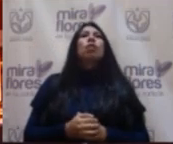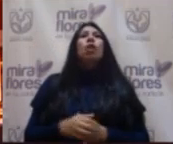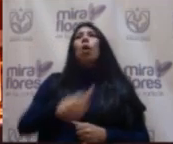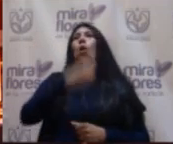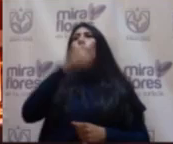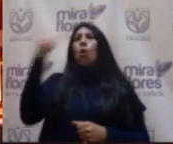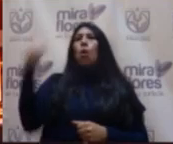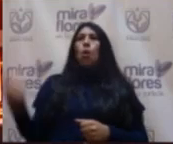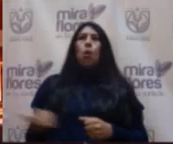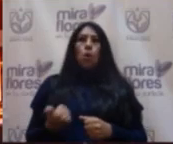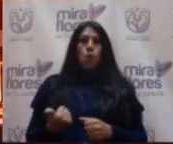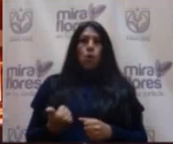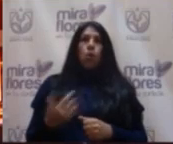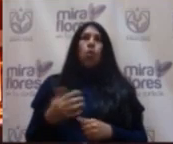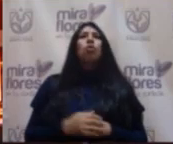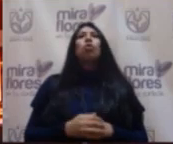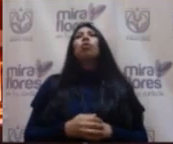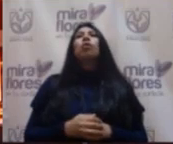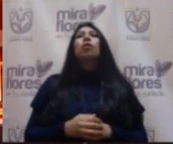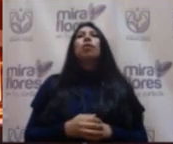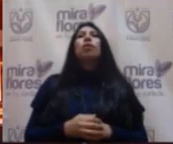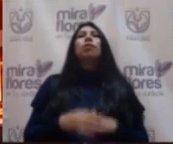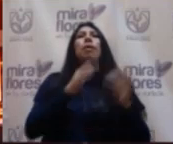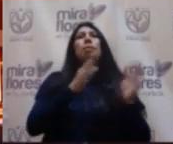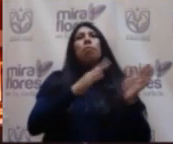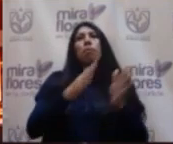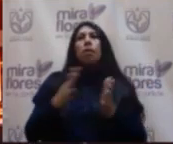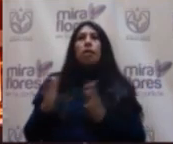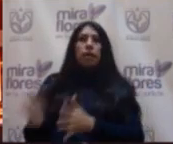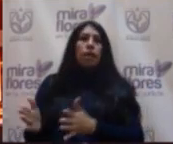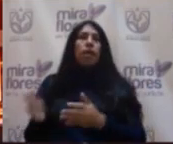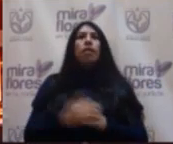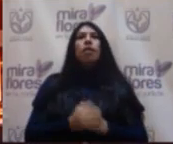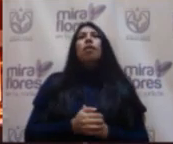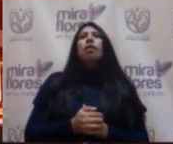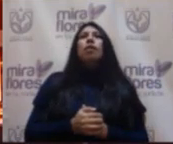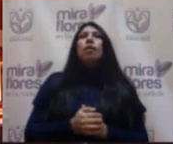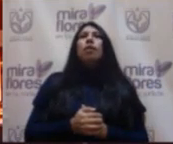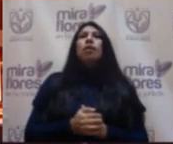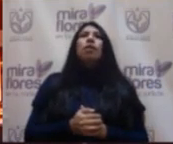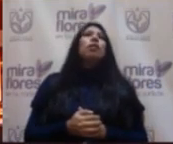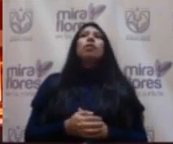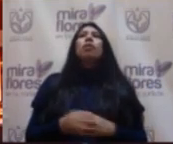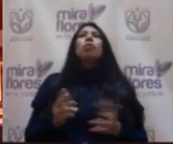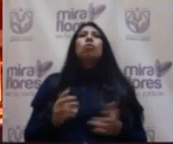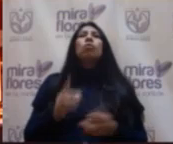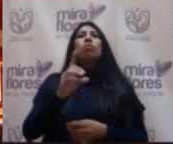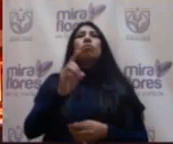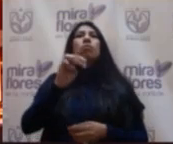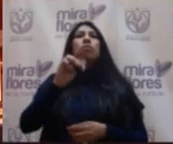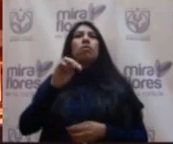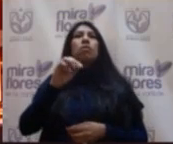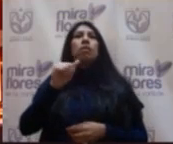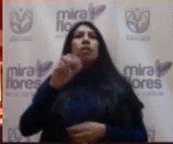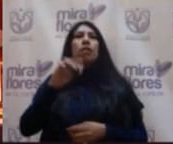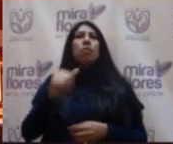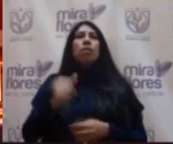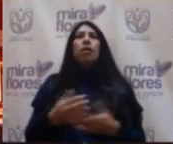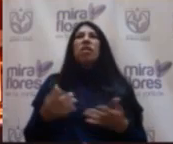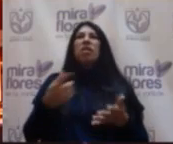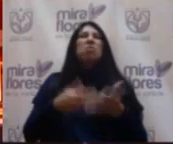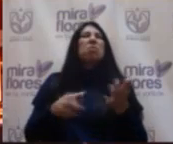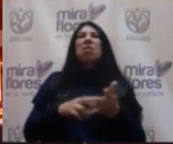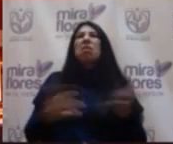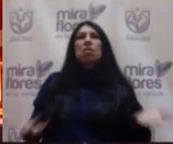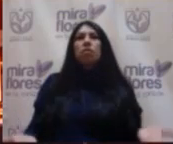de los aspectos importantes que nosotros venimos preparando es la posibilidad de un NAMA. NAMA es un acrónimo que tiene que